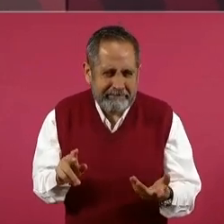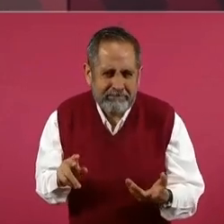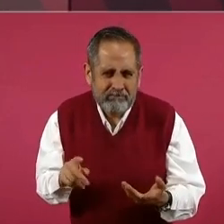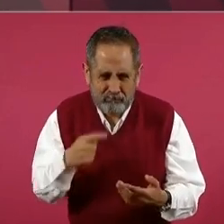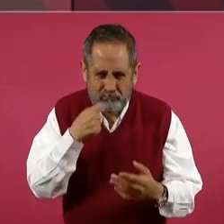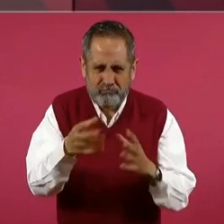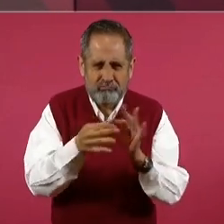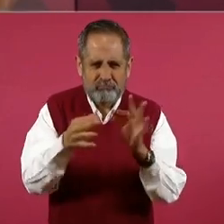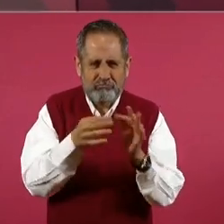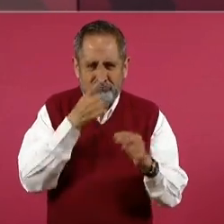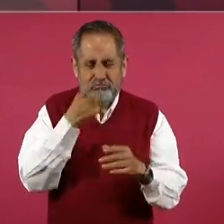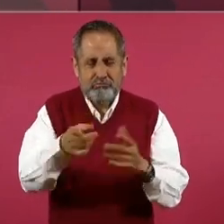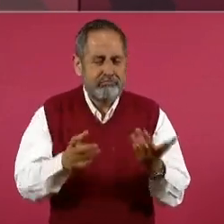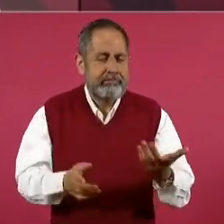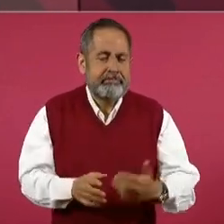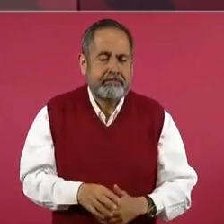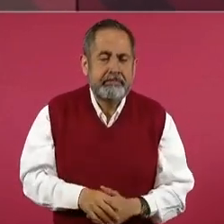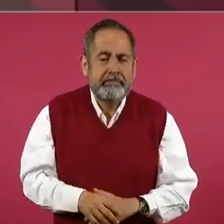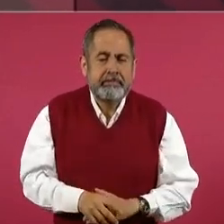Y